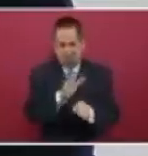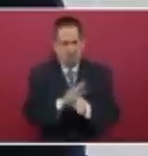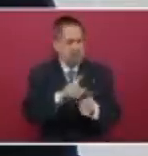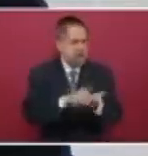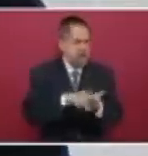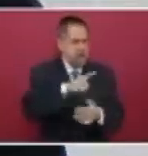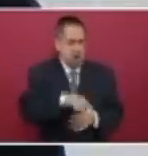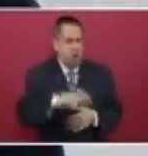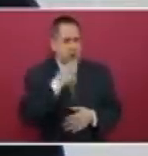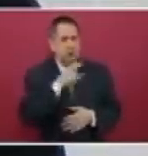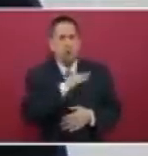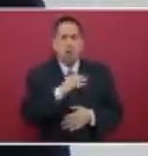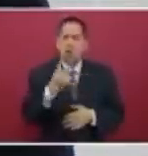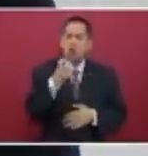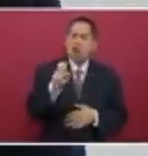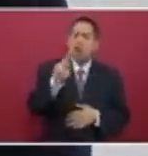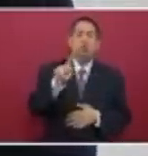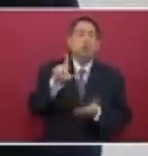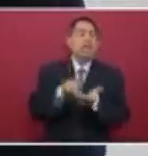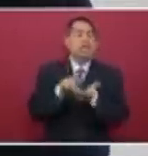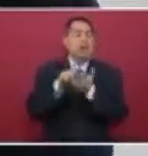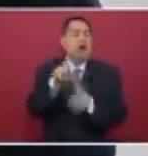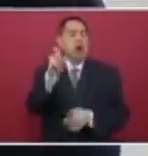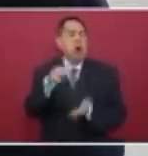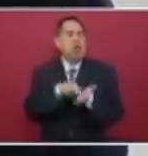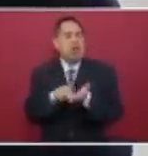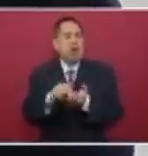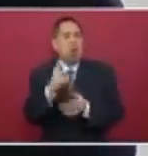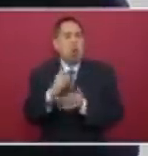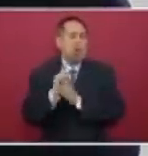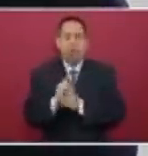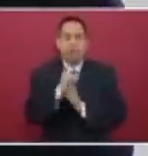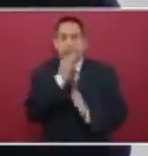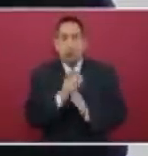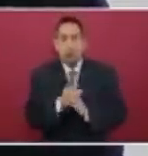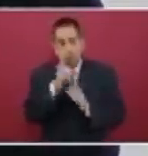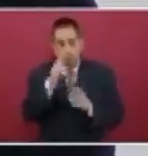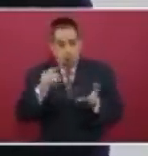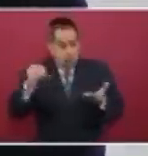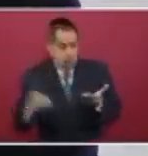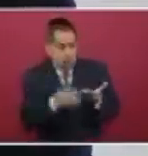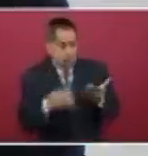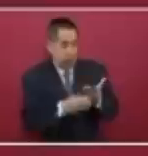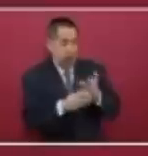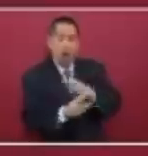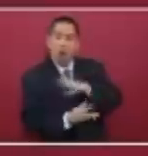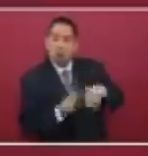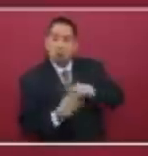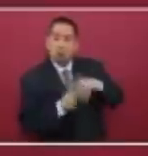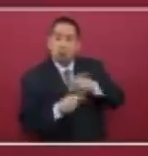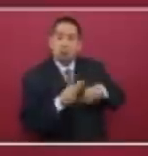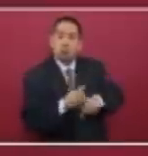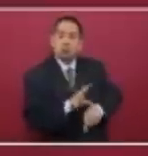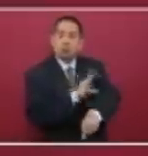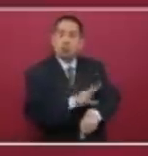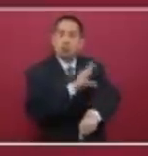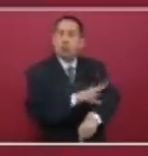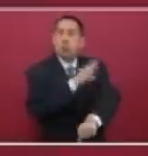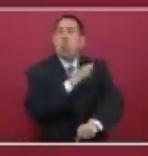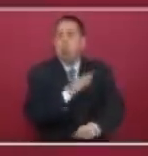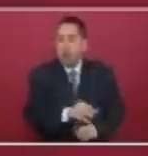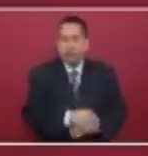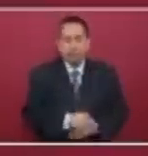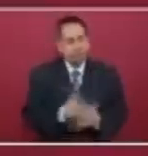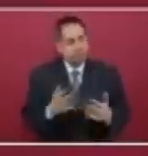de hasta 280 litros de aguas negras por segundos para generación eléctrica es en el 2011